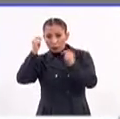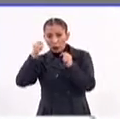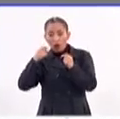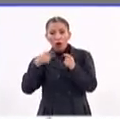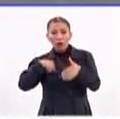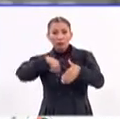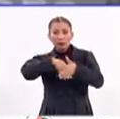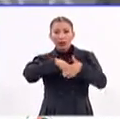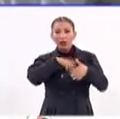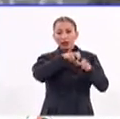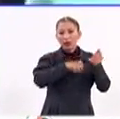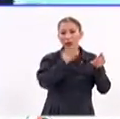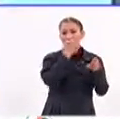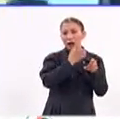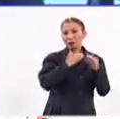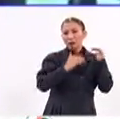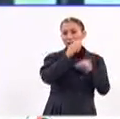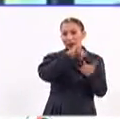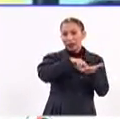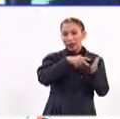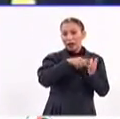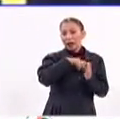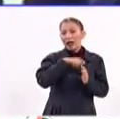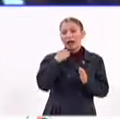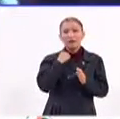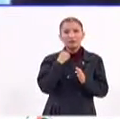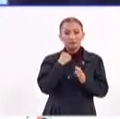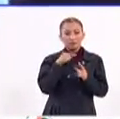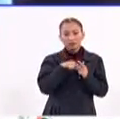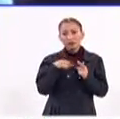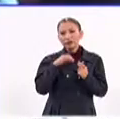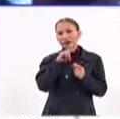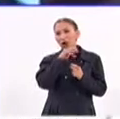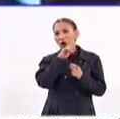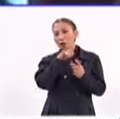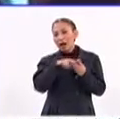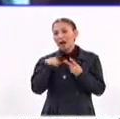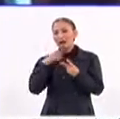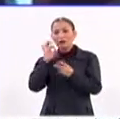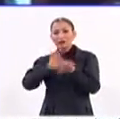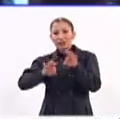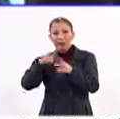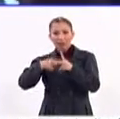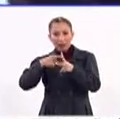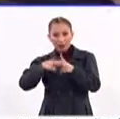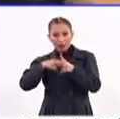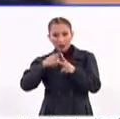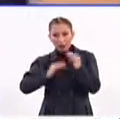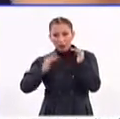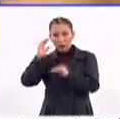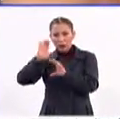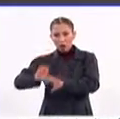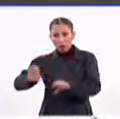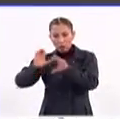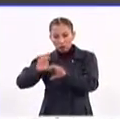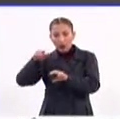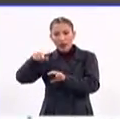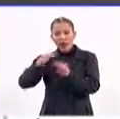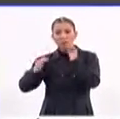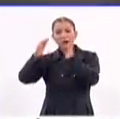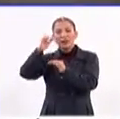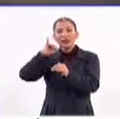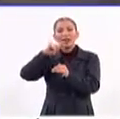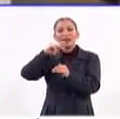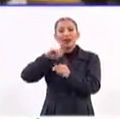con paradas para el descenso en las Escuelas de Superior de Ingeniería y Arquitectura, Unidad Ticomán, de Física y Matemáticas Superior de Cómputo y la